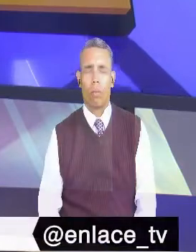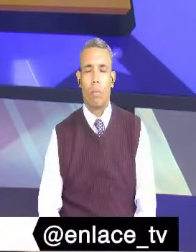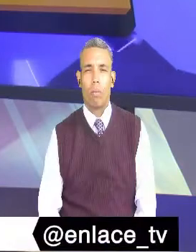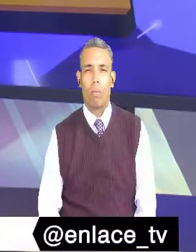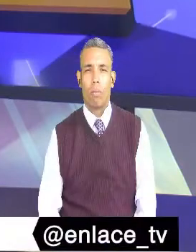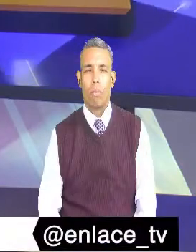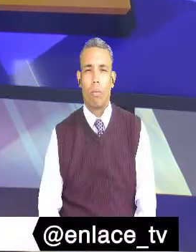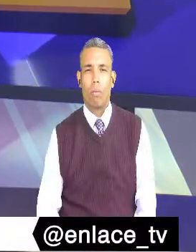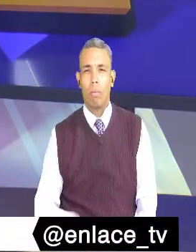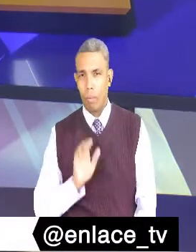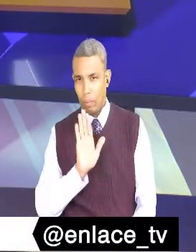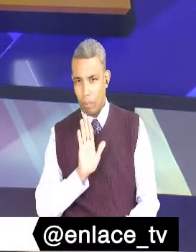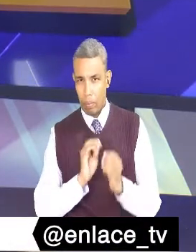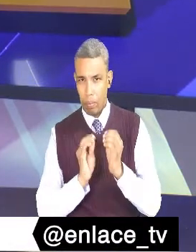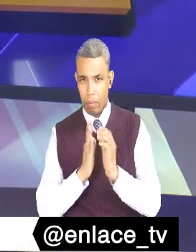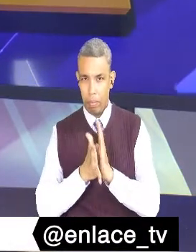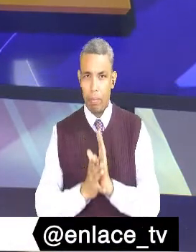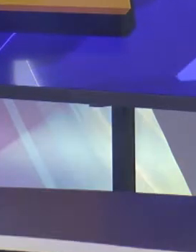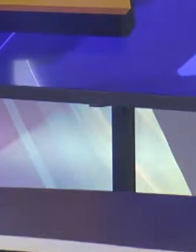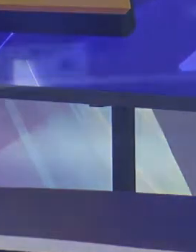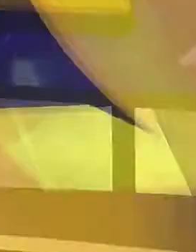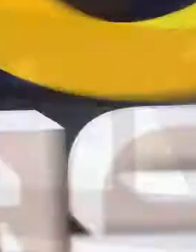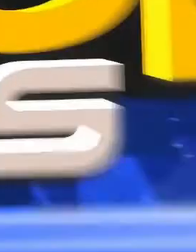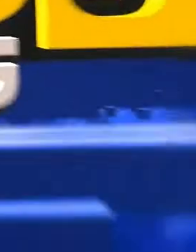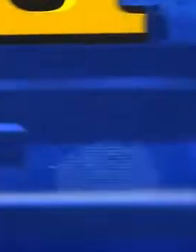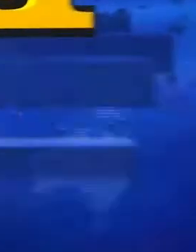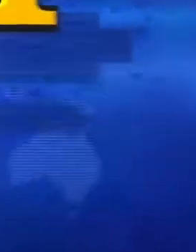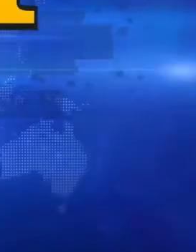Momento de hacer una pausa y ya regresamos.